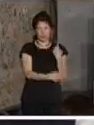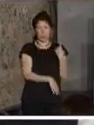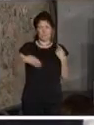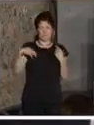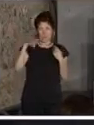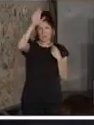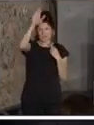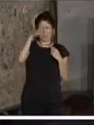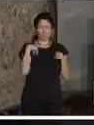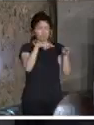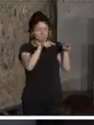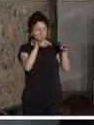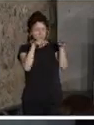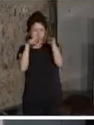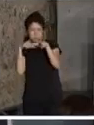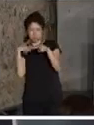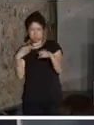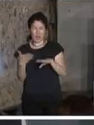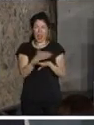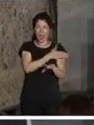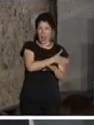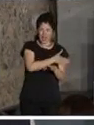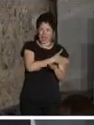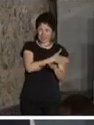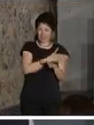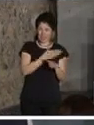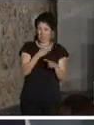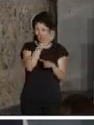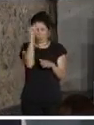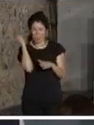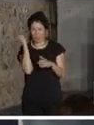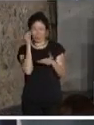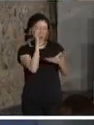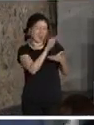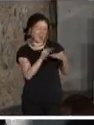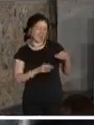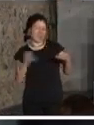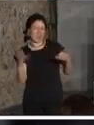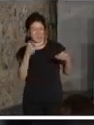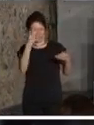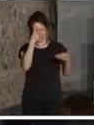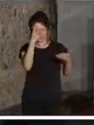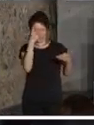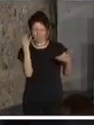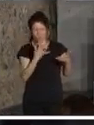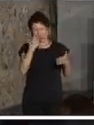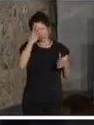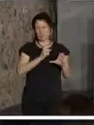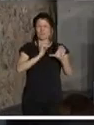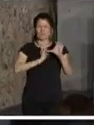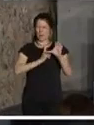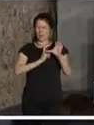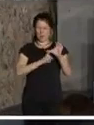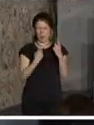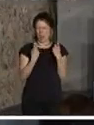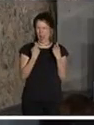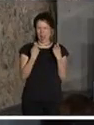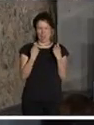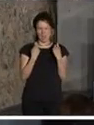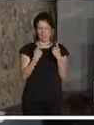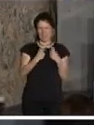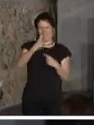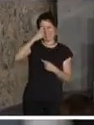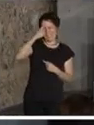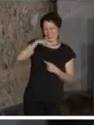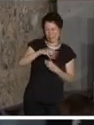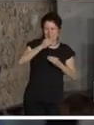de pasar página hay que haberla leído Pues yo creo que a extremadura aún le queda leer esa página de la